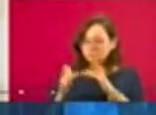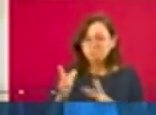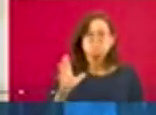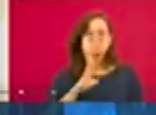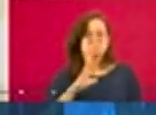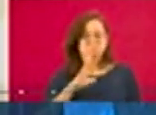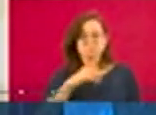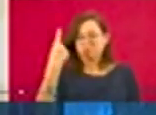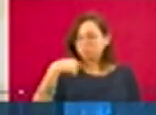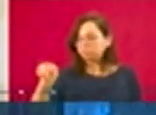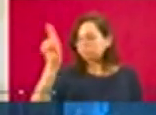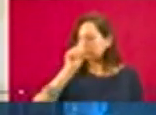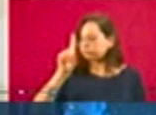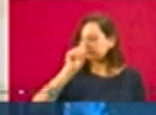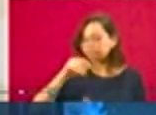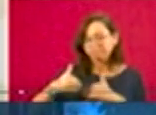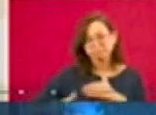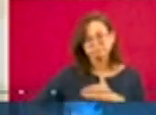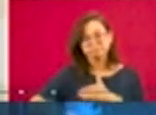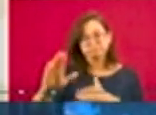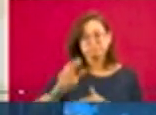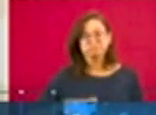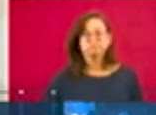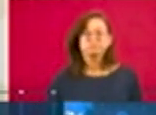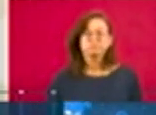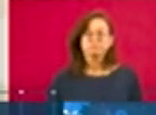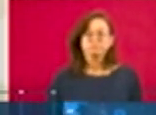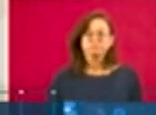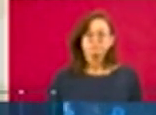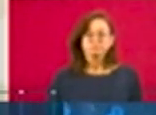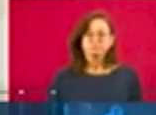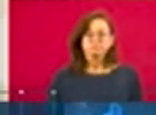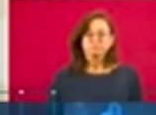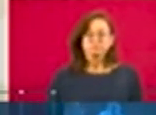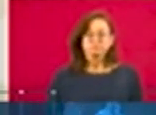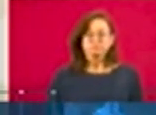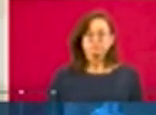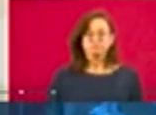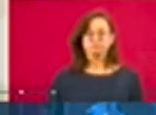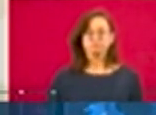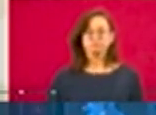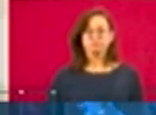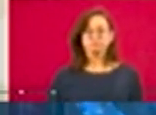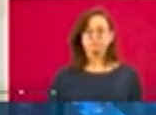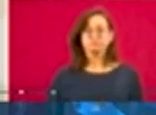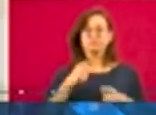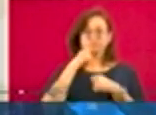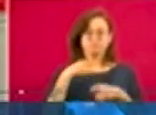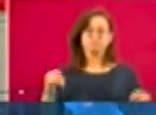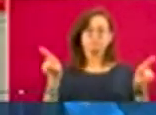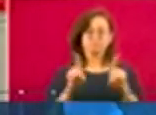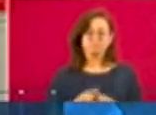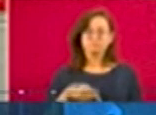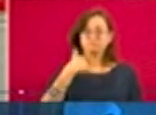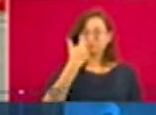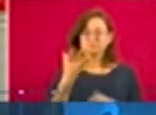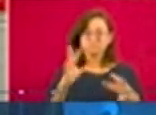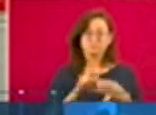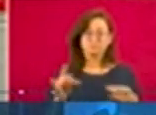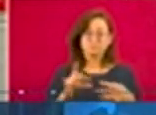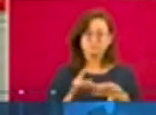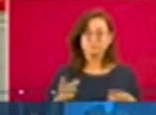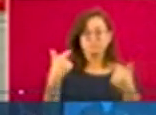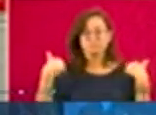a finales de septiembre. Entonces Campeche va a iniciar sus clases y otros estados que estén en rojo